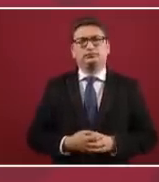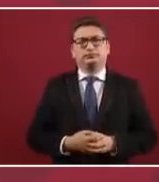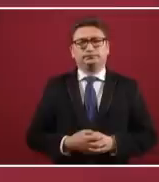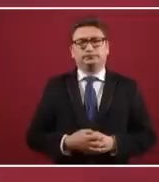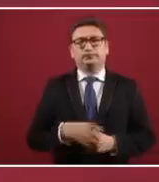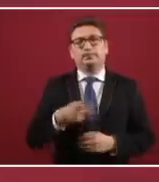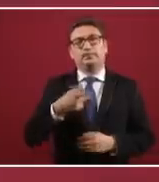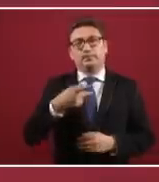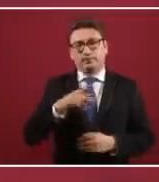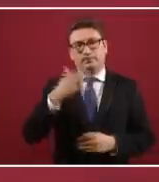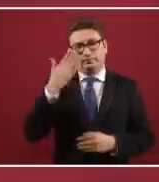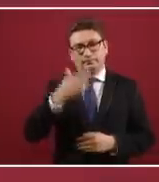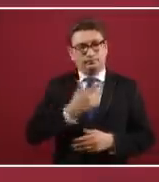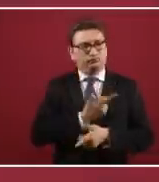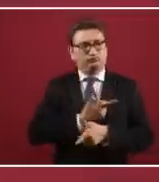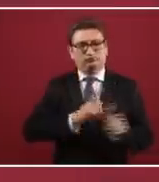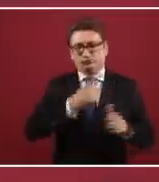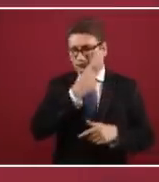la democracia